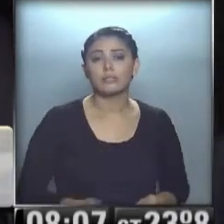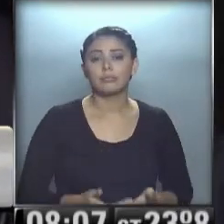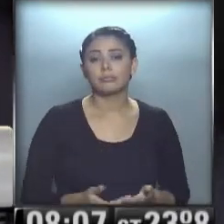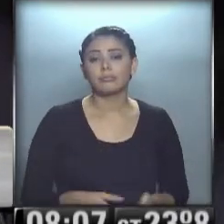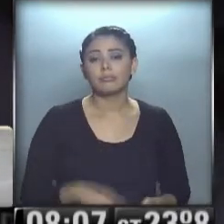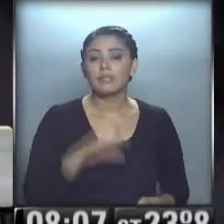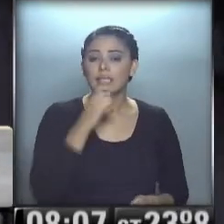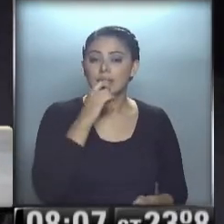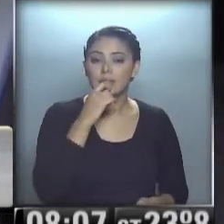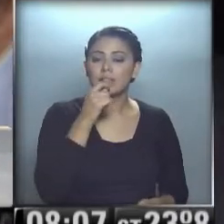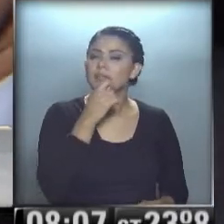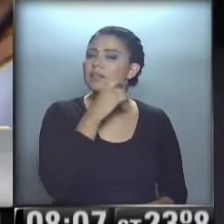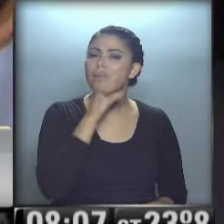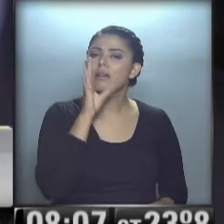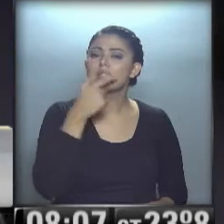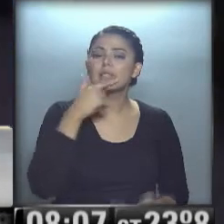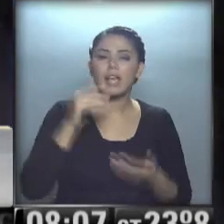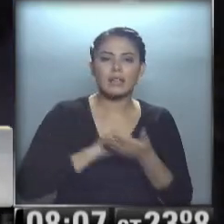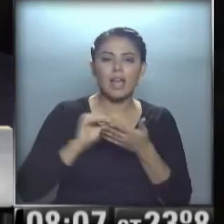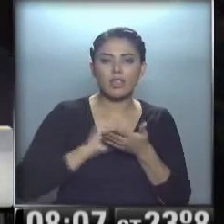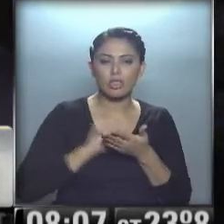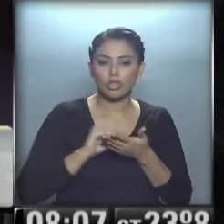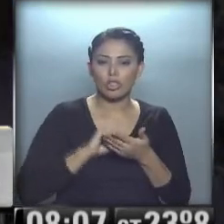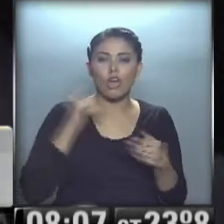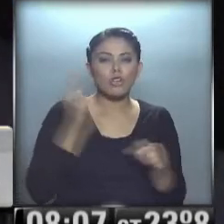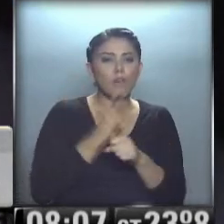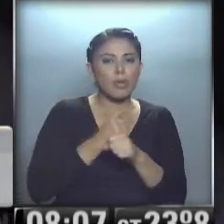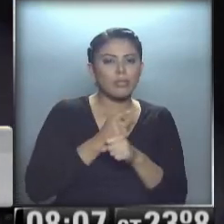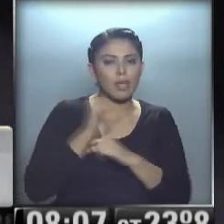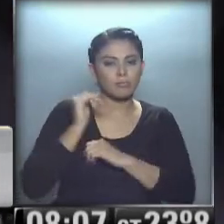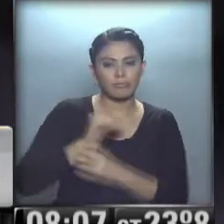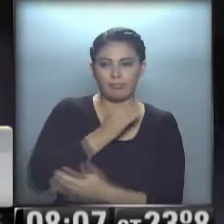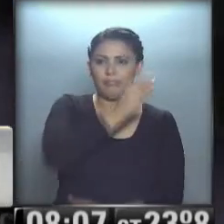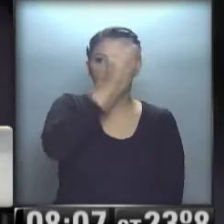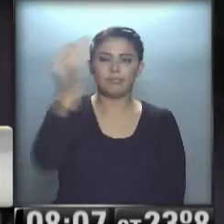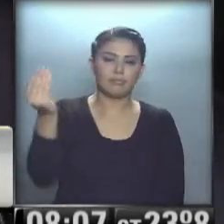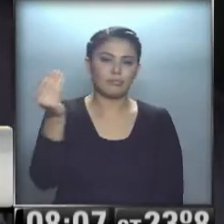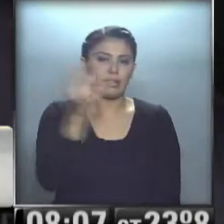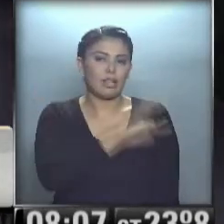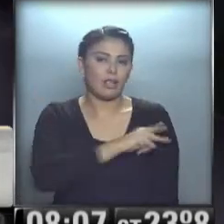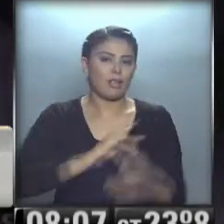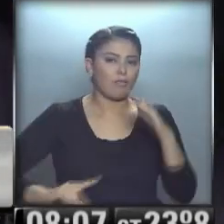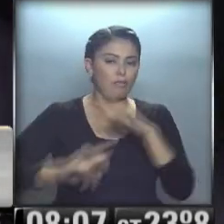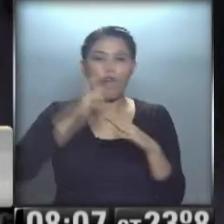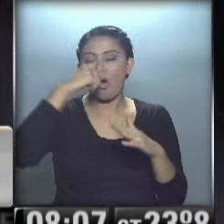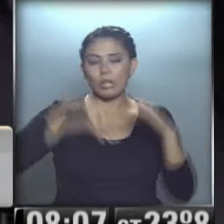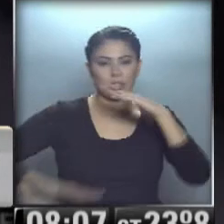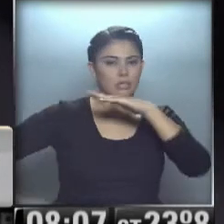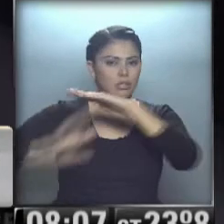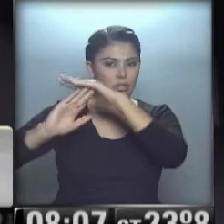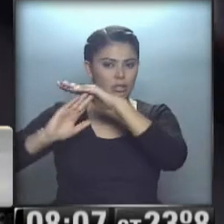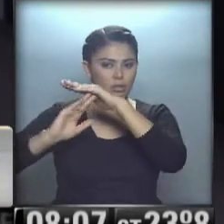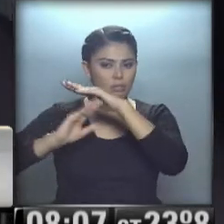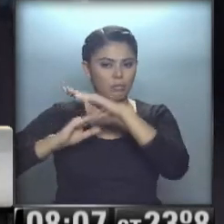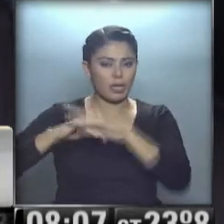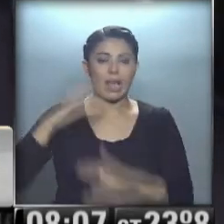determinará que el senado no lo promoverá al cargo inmediato superior y último que es el de